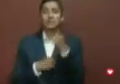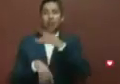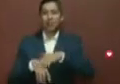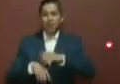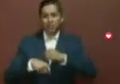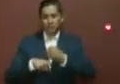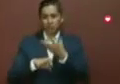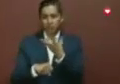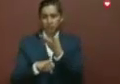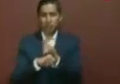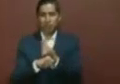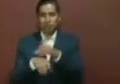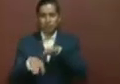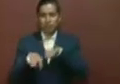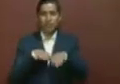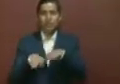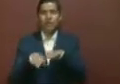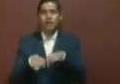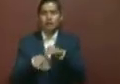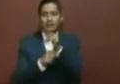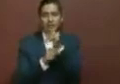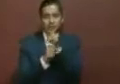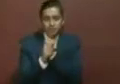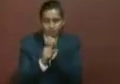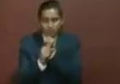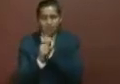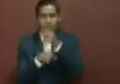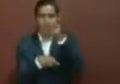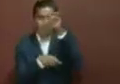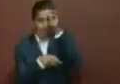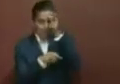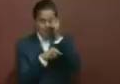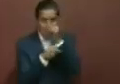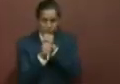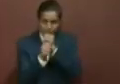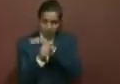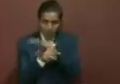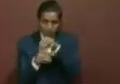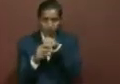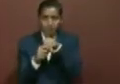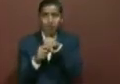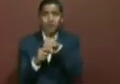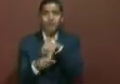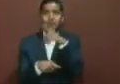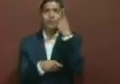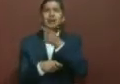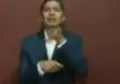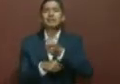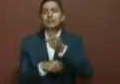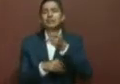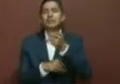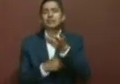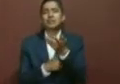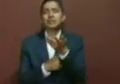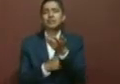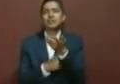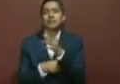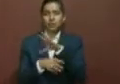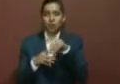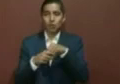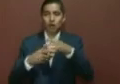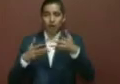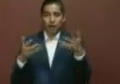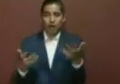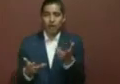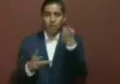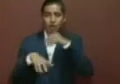fortaleciendo mucho los trabajos de investigación, de inteligencia, para que lo que se haga en términos